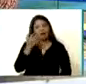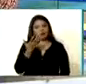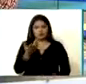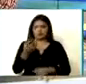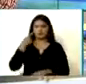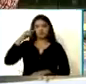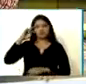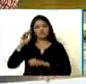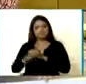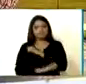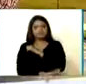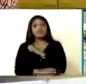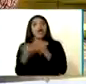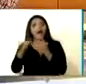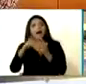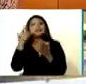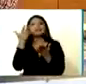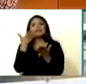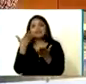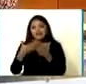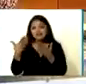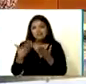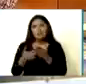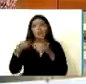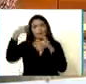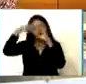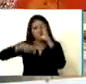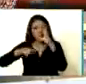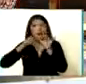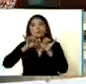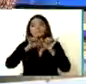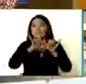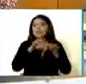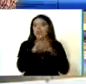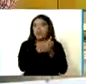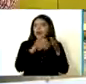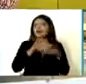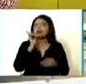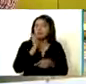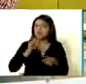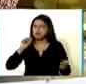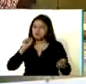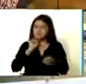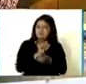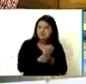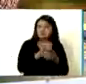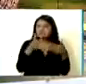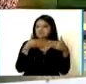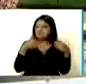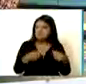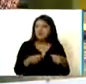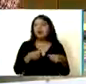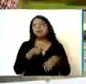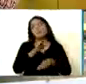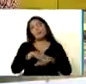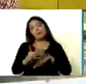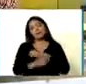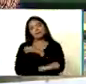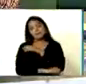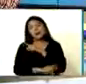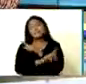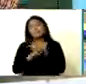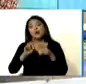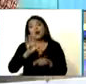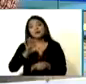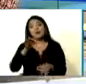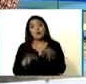Hay videos, grabaciones, testimonios del propio Guarulla, que debería estar tras las rejas porque cometió un fraude electoral, pero bueno, esa es la